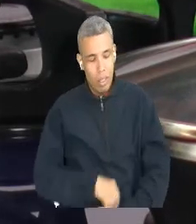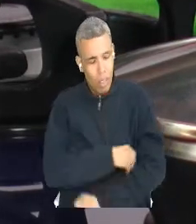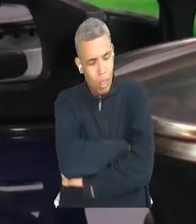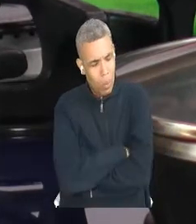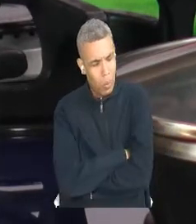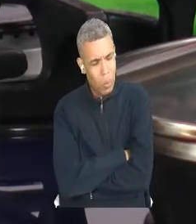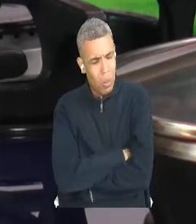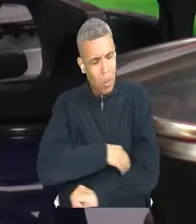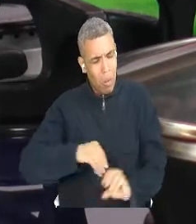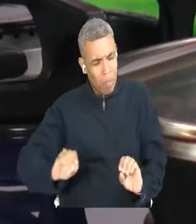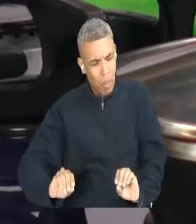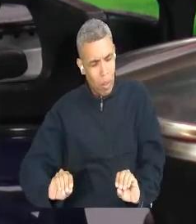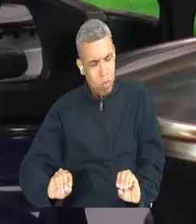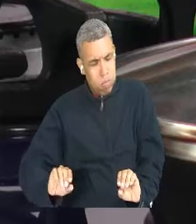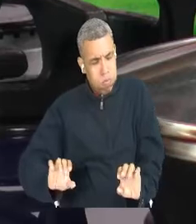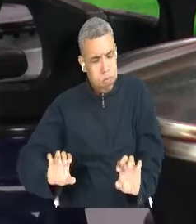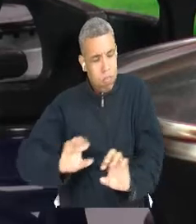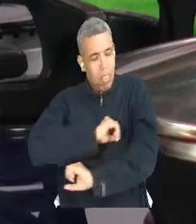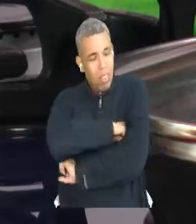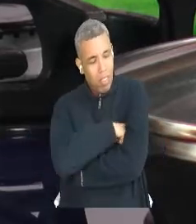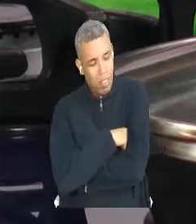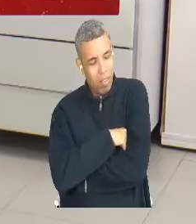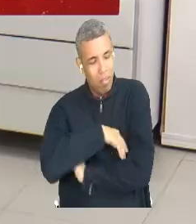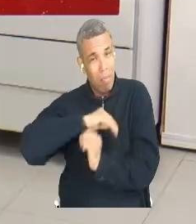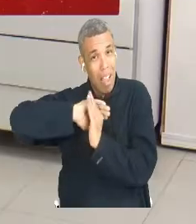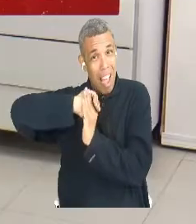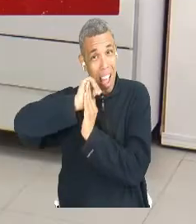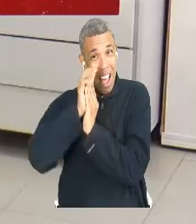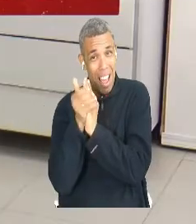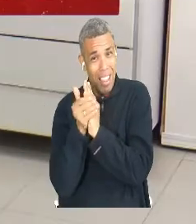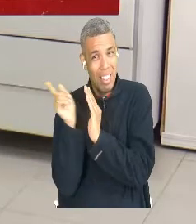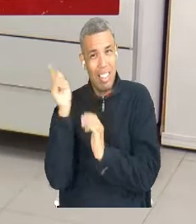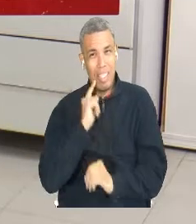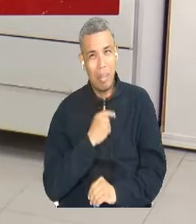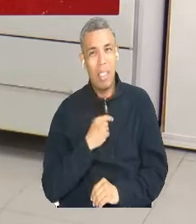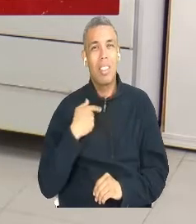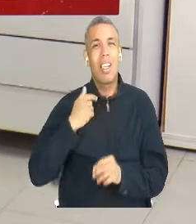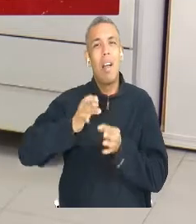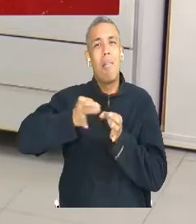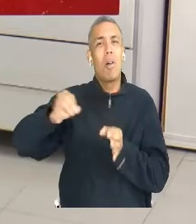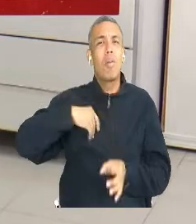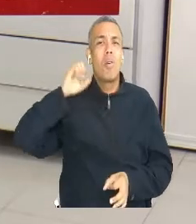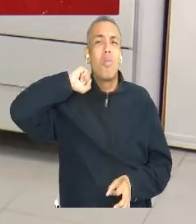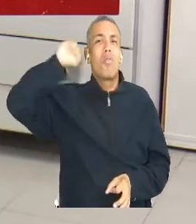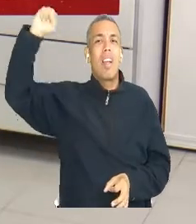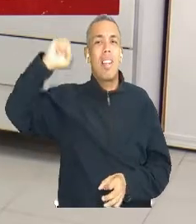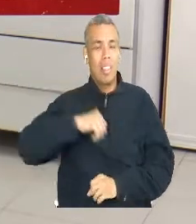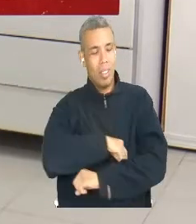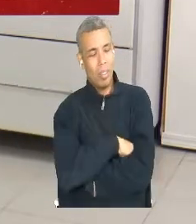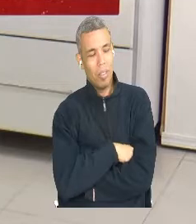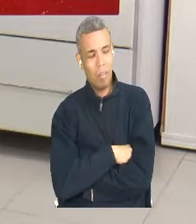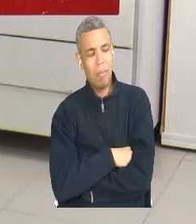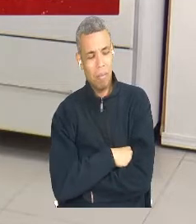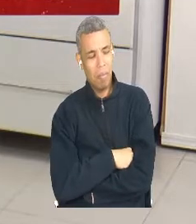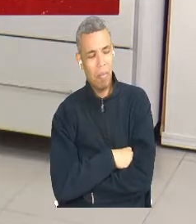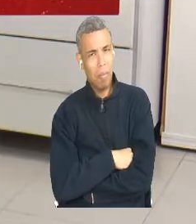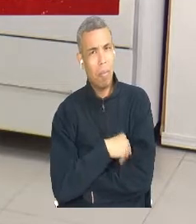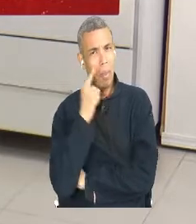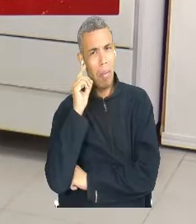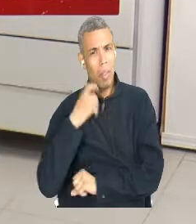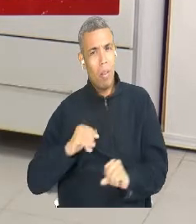Se sube. Sí. Se parece a la tradicional arepita cañera. Ay, un día de estos voy a traerles a mi esposo para que les prepare la arepa